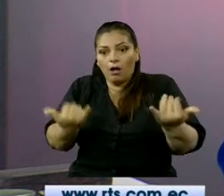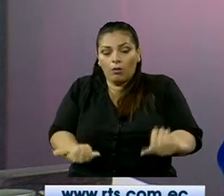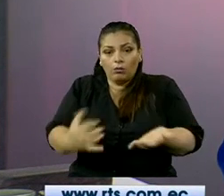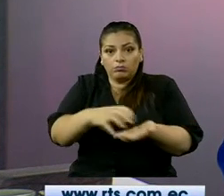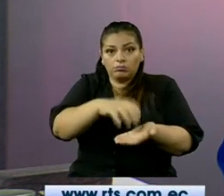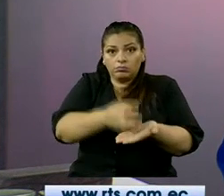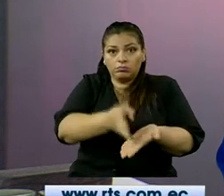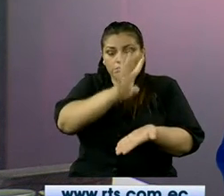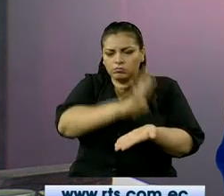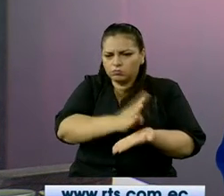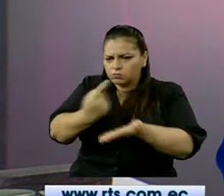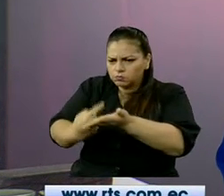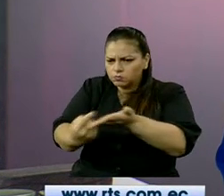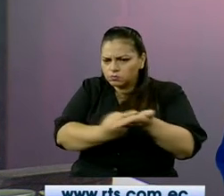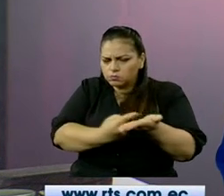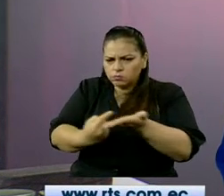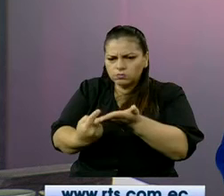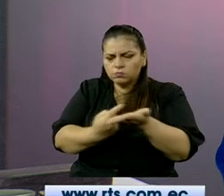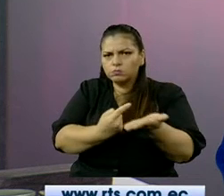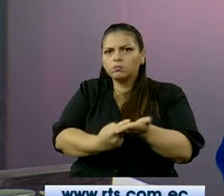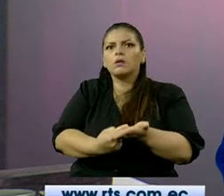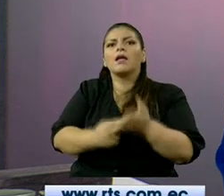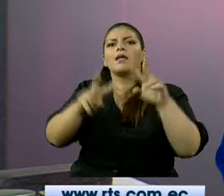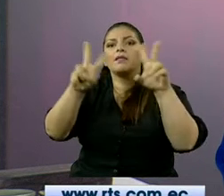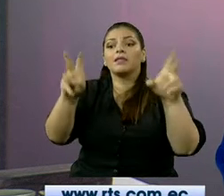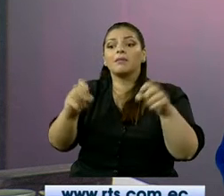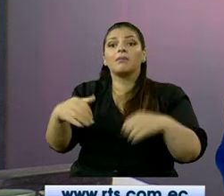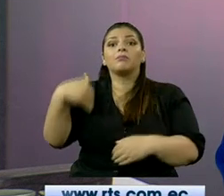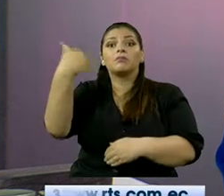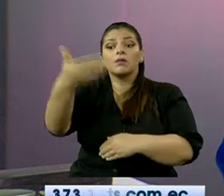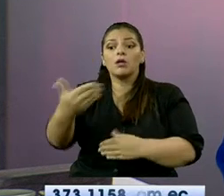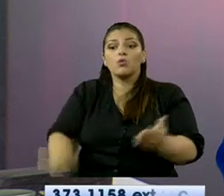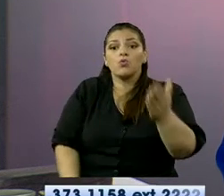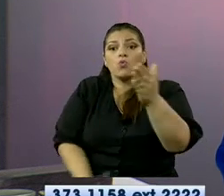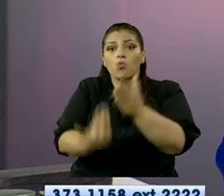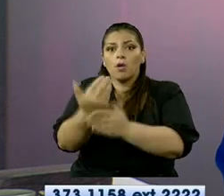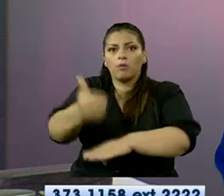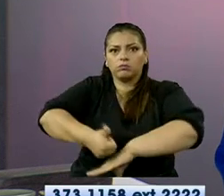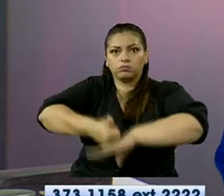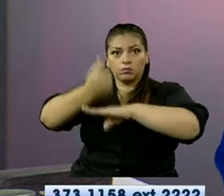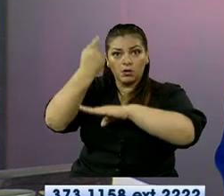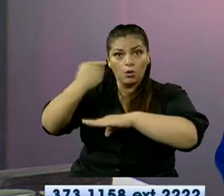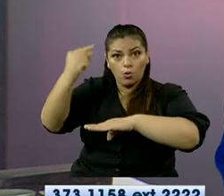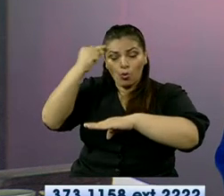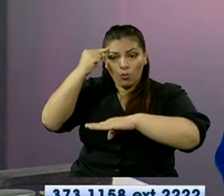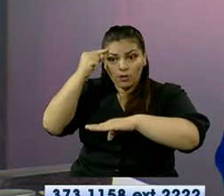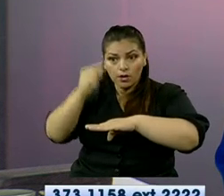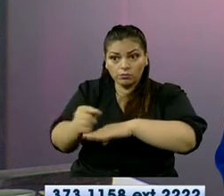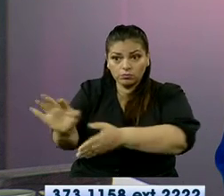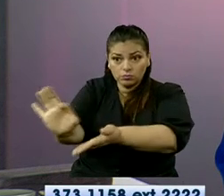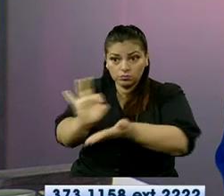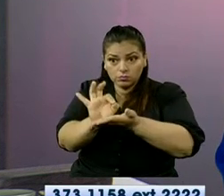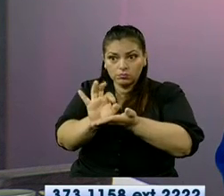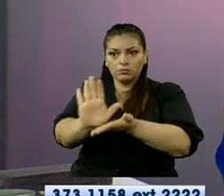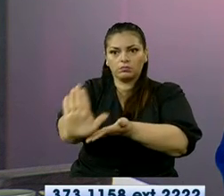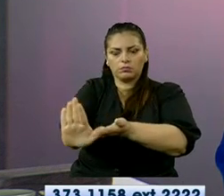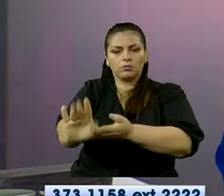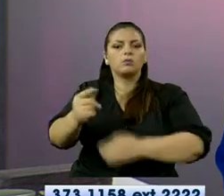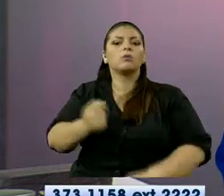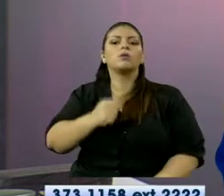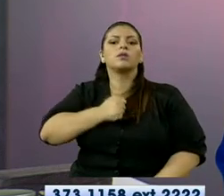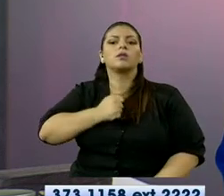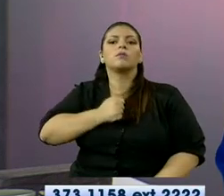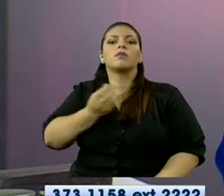las candidaturas para que cualquier dignidad pública, estableciendo la prohibición de que el postulante tenga bienes